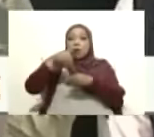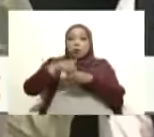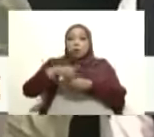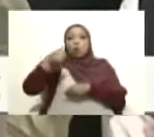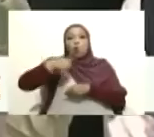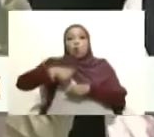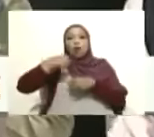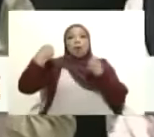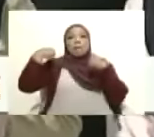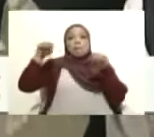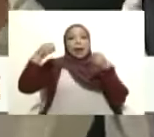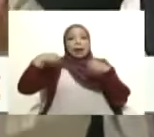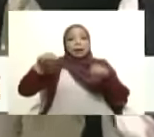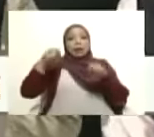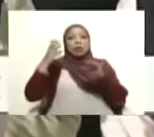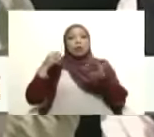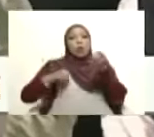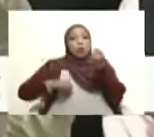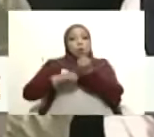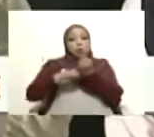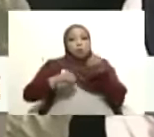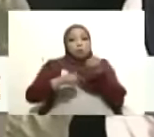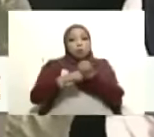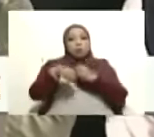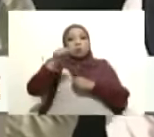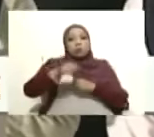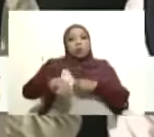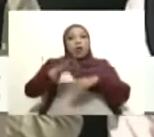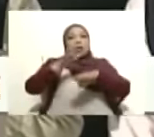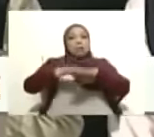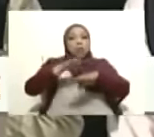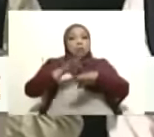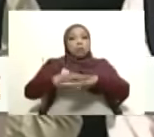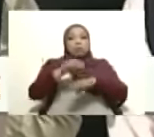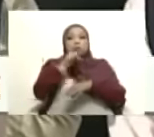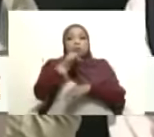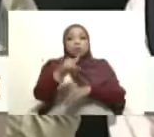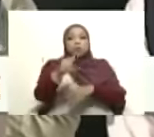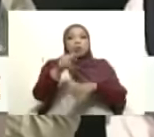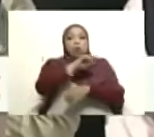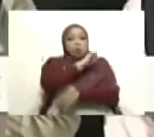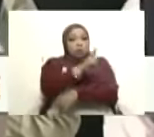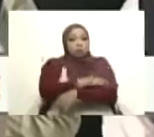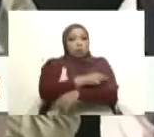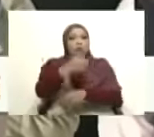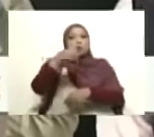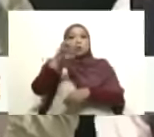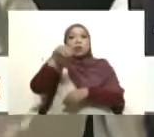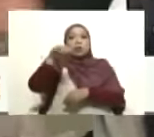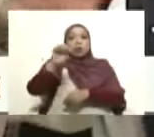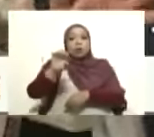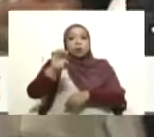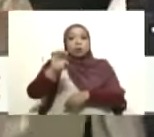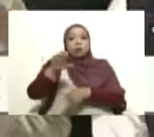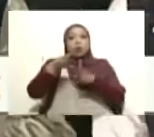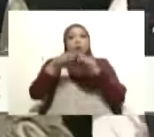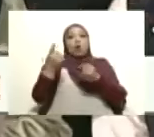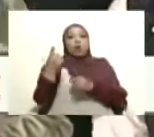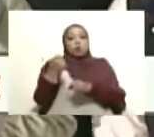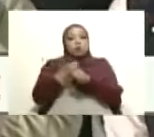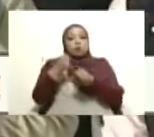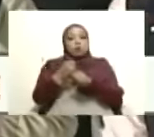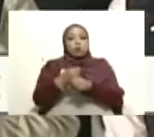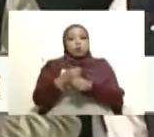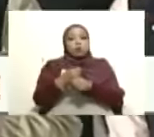a apoyar este llamado del poder electoral. Todavía